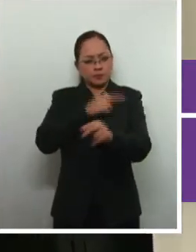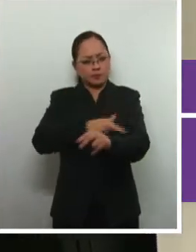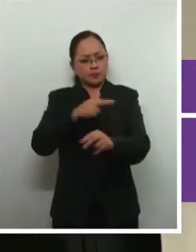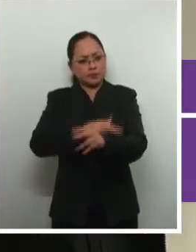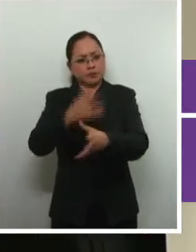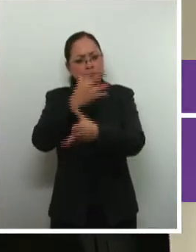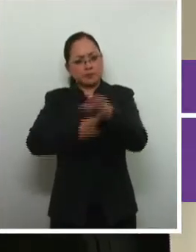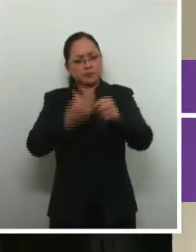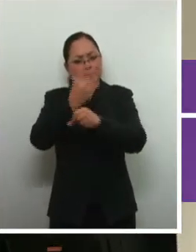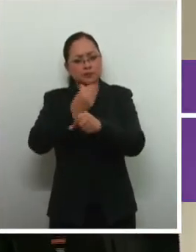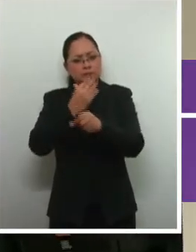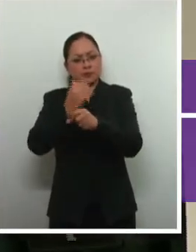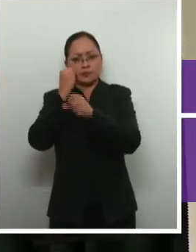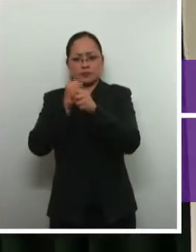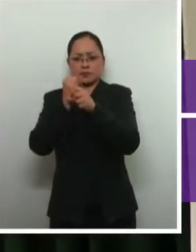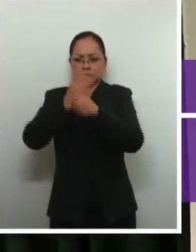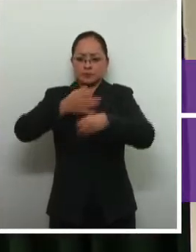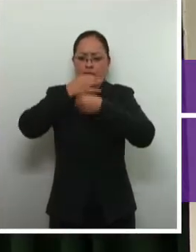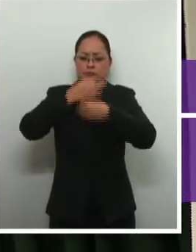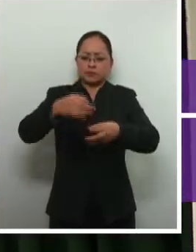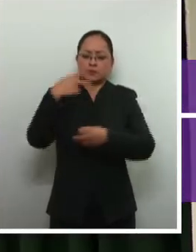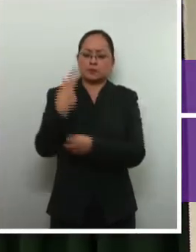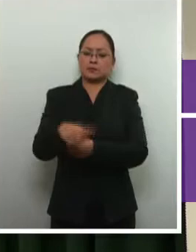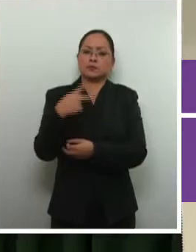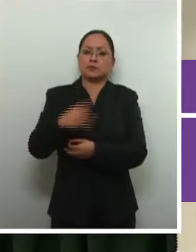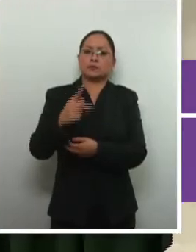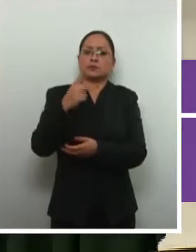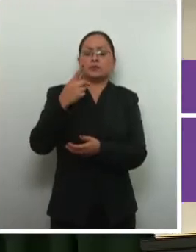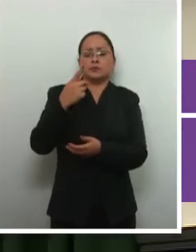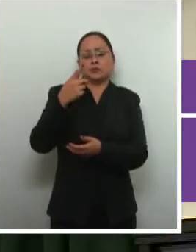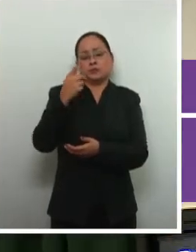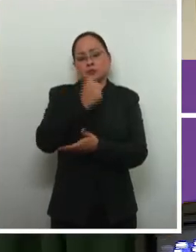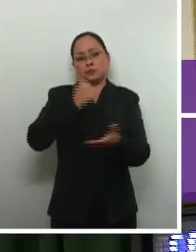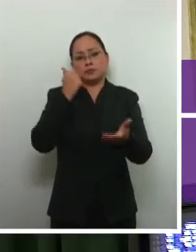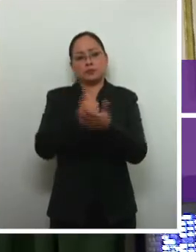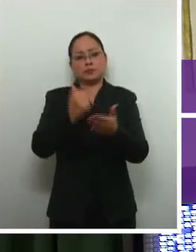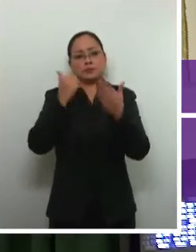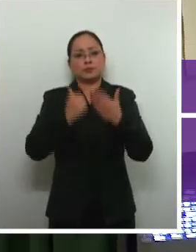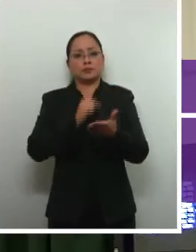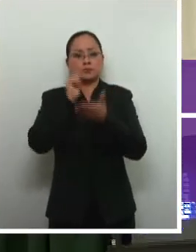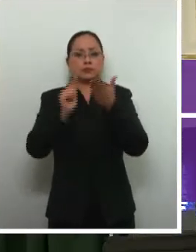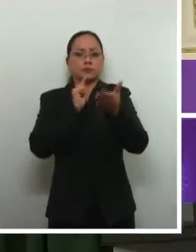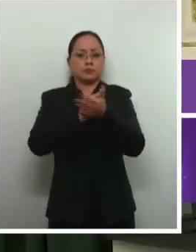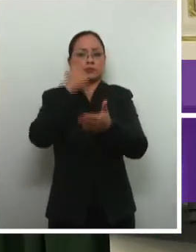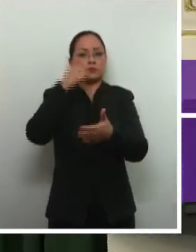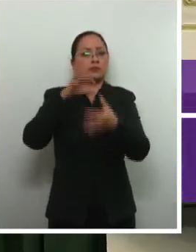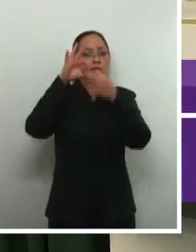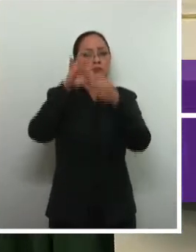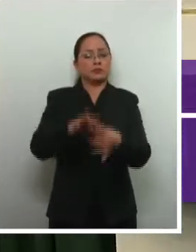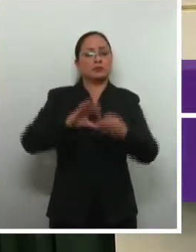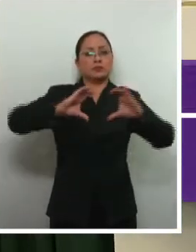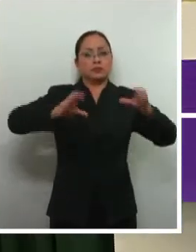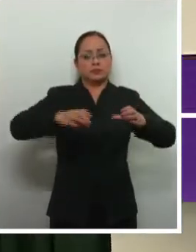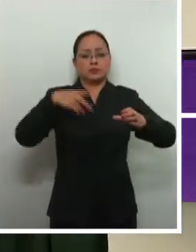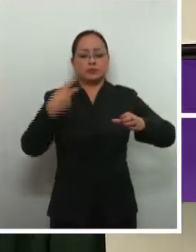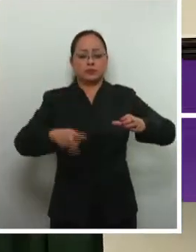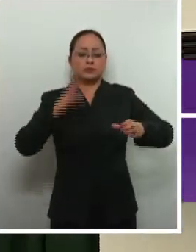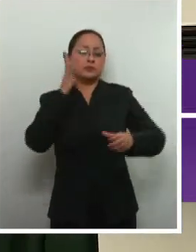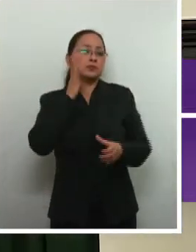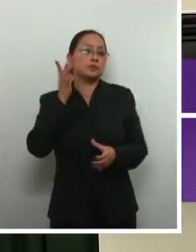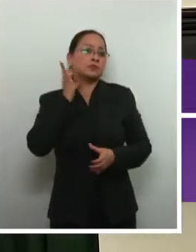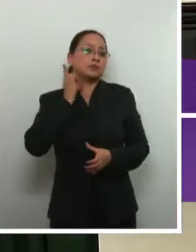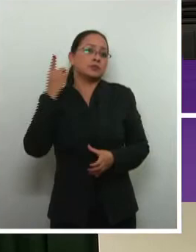restauración, investigación y difusión del patrimonio mediante las leyes que para tal efecto emita el Congreso local,